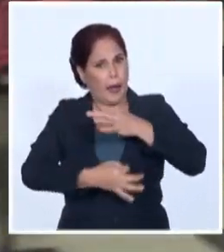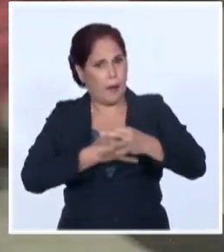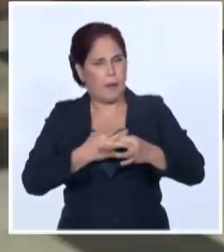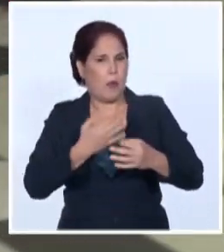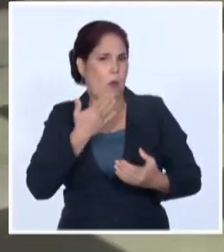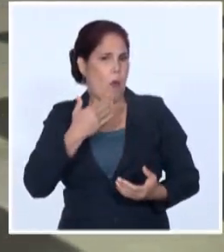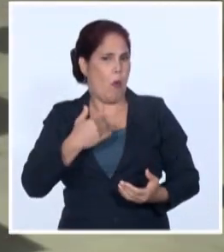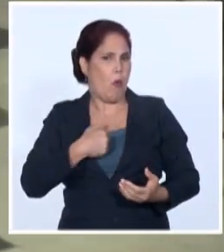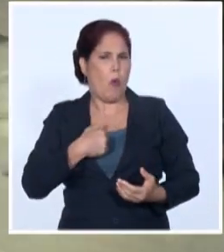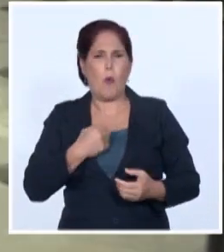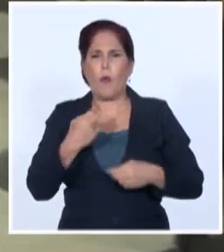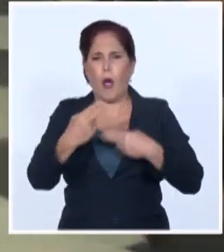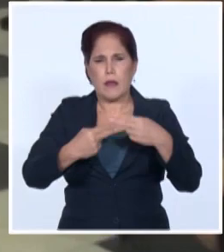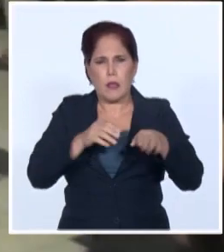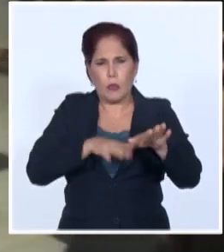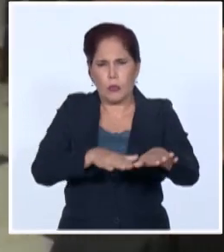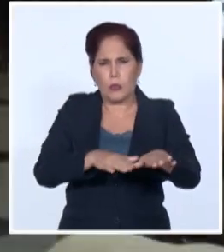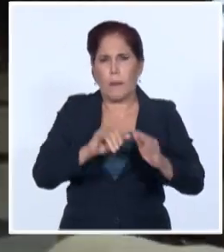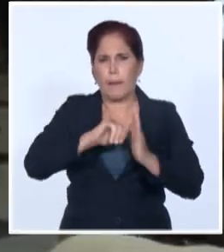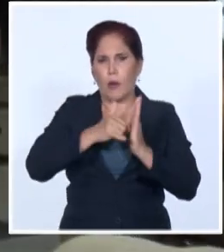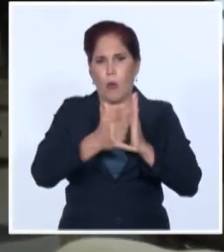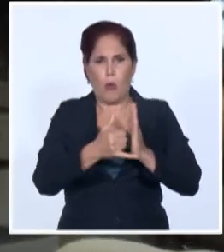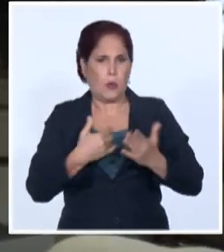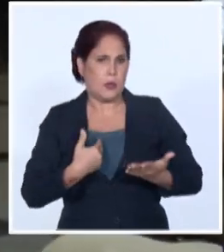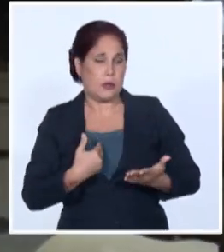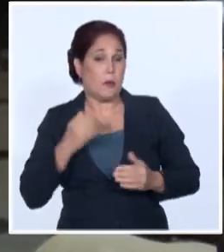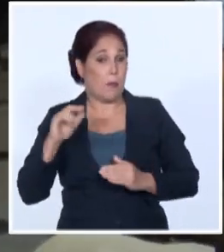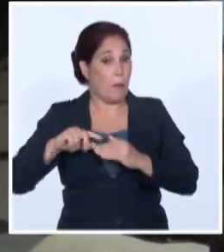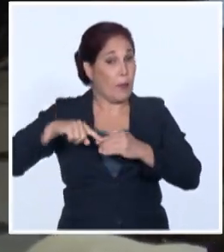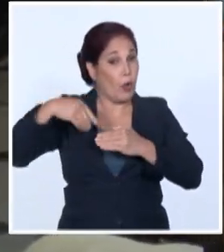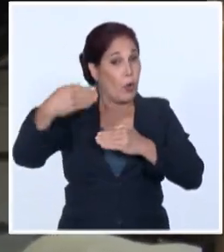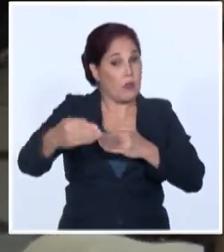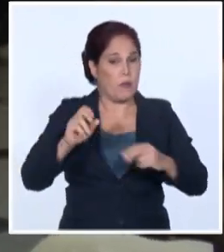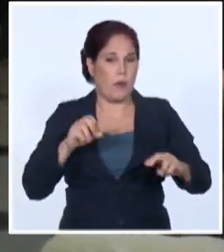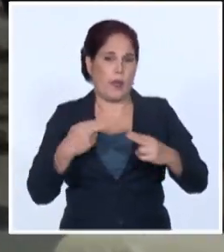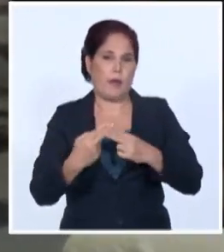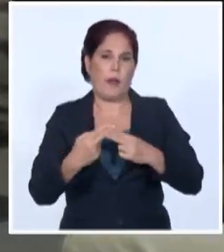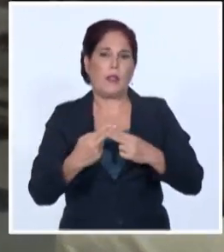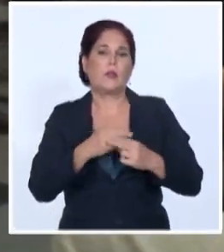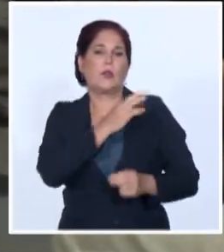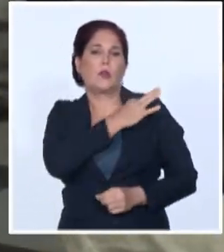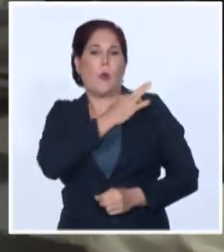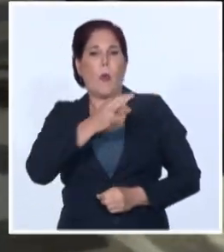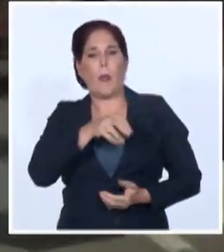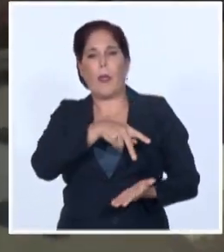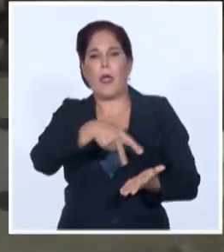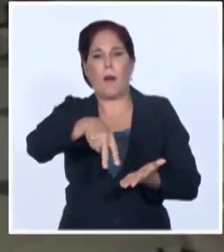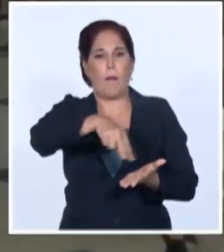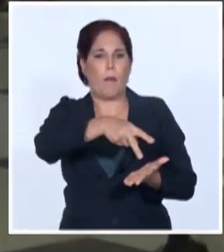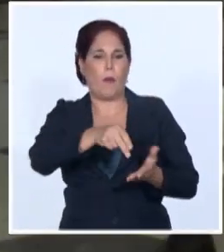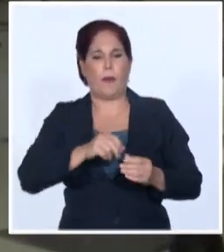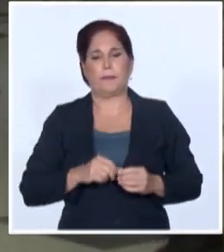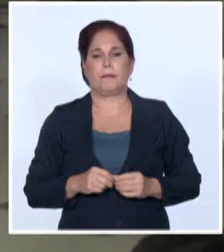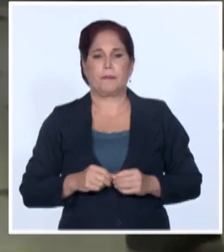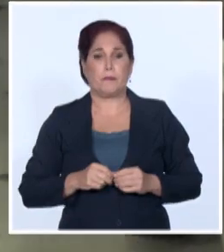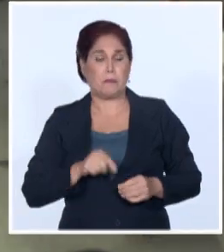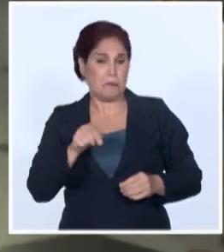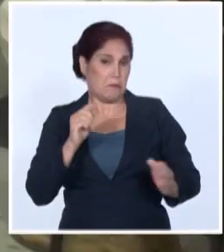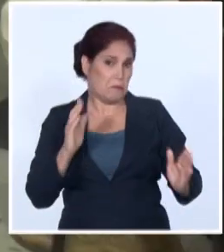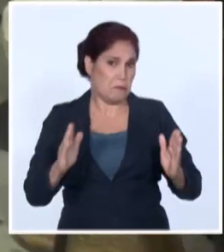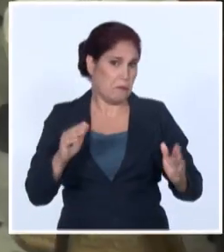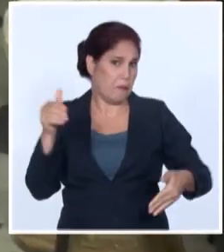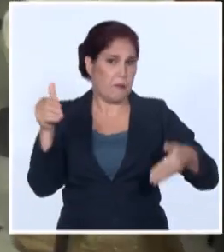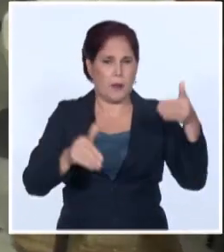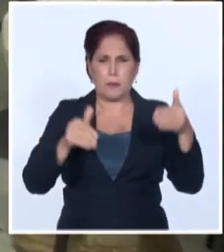entrega artística de su proyecto para el venidero evento de modas Exuberarte. Este año van a